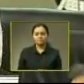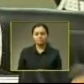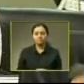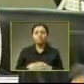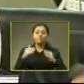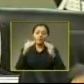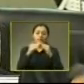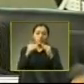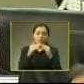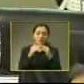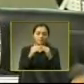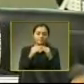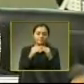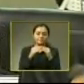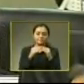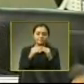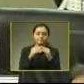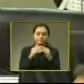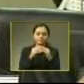Igualmente,